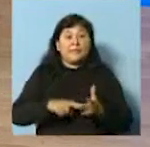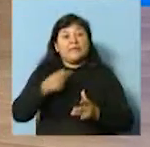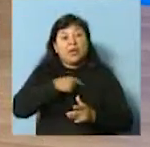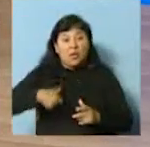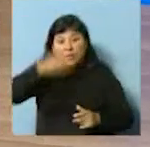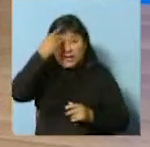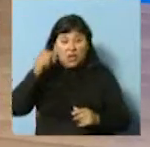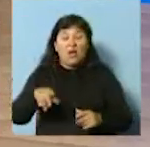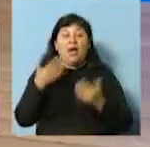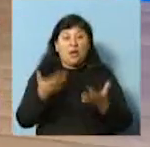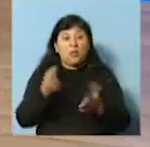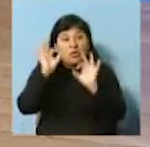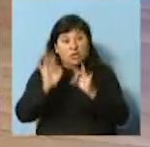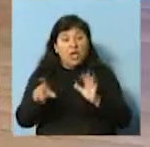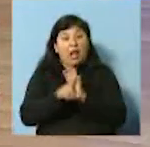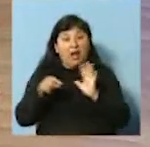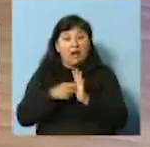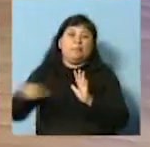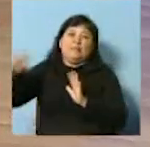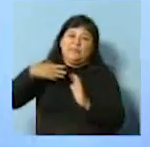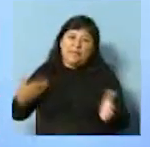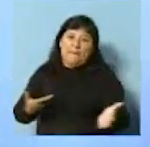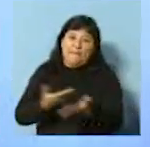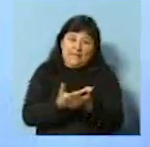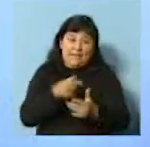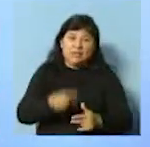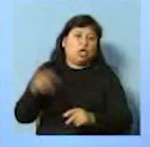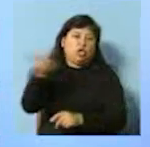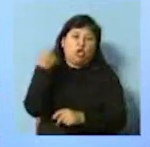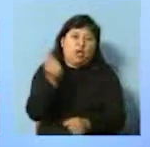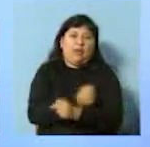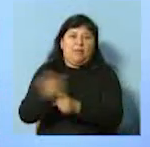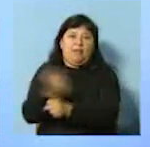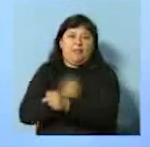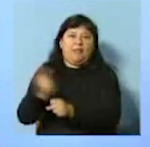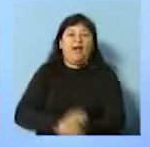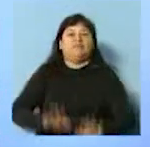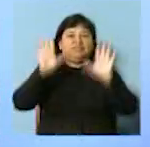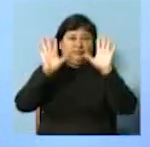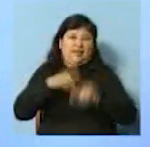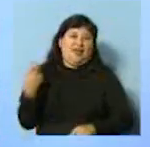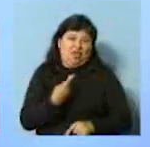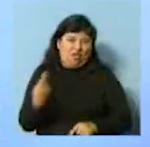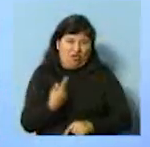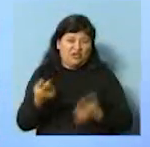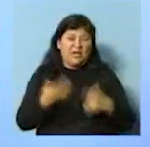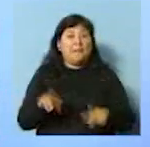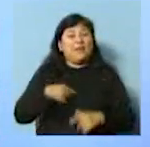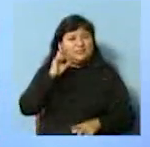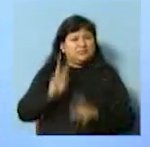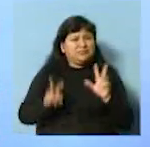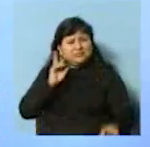tiene un proyecto de ley o los empresarios hasta levantan a las dos manos entonces yo creo que la gente tienen que interpretar digamos en qué marco